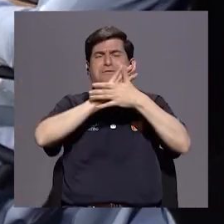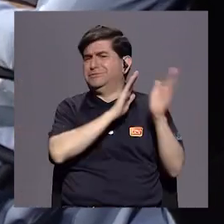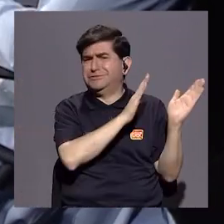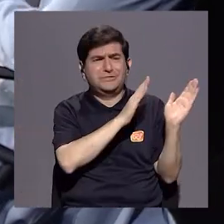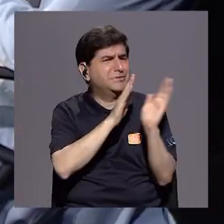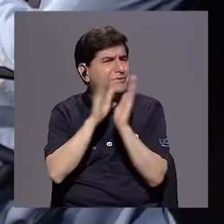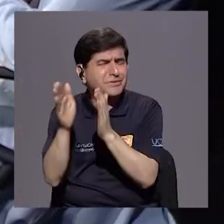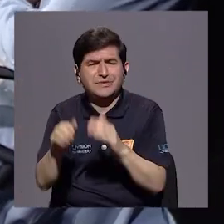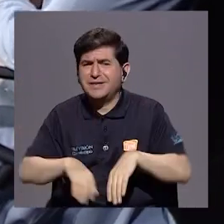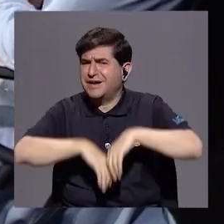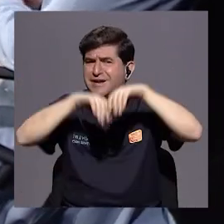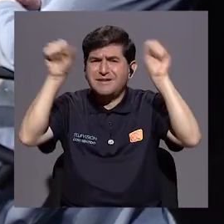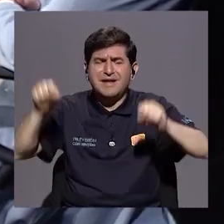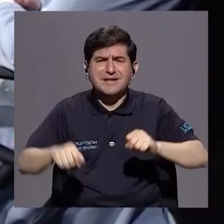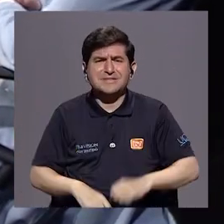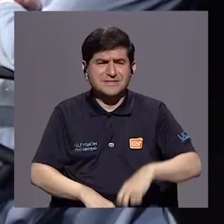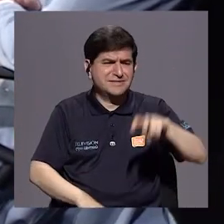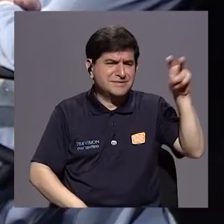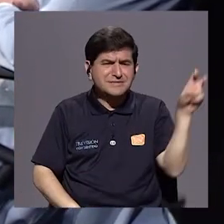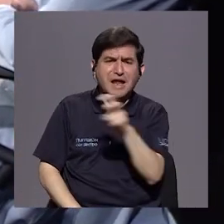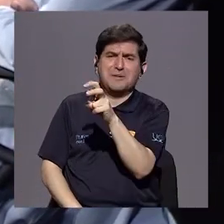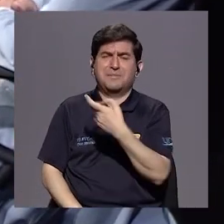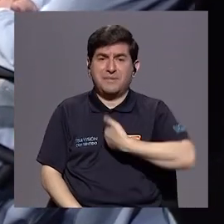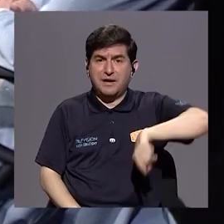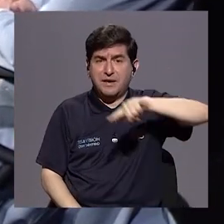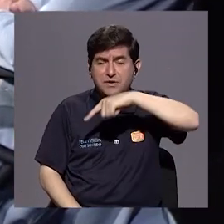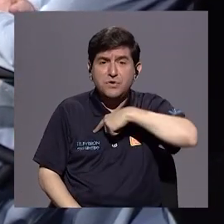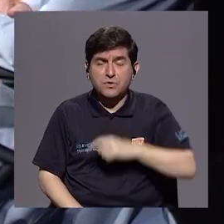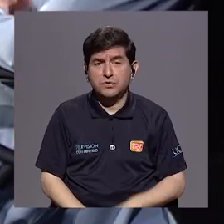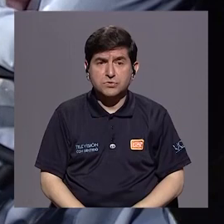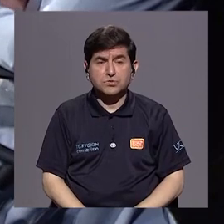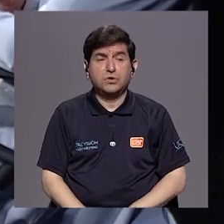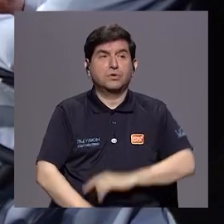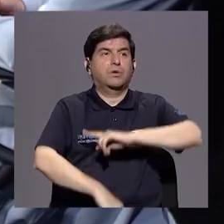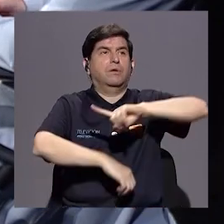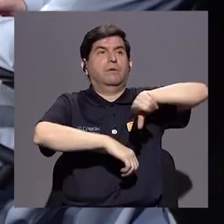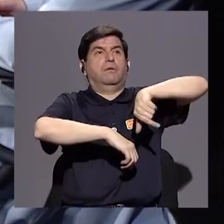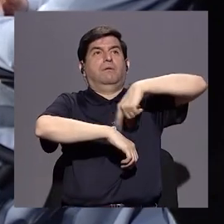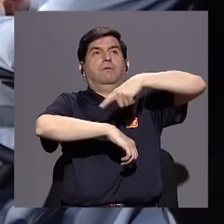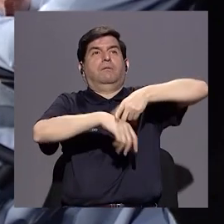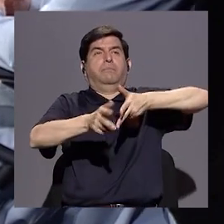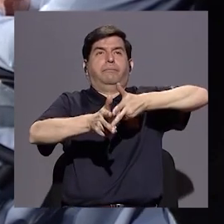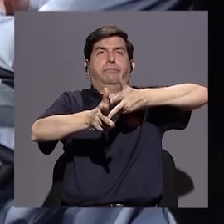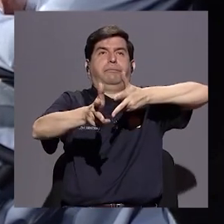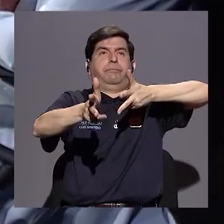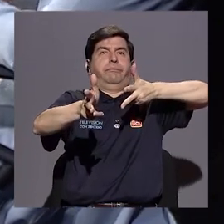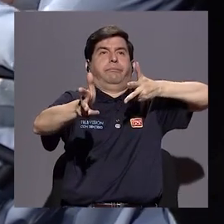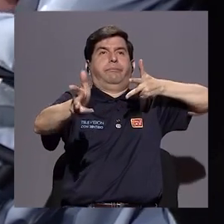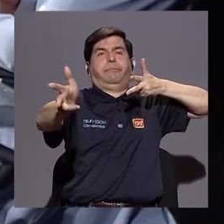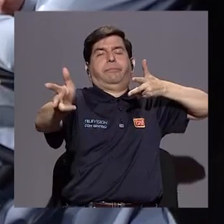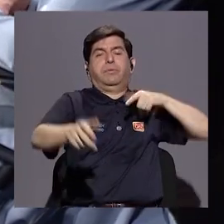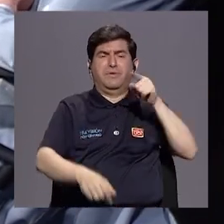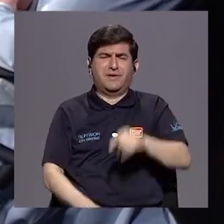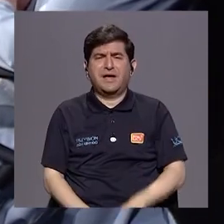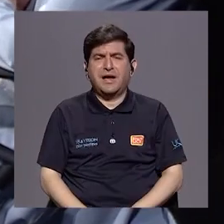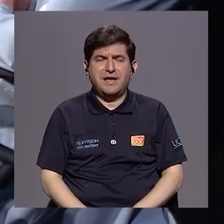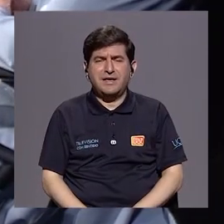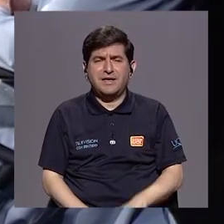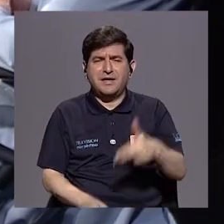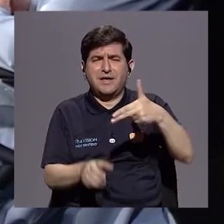desorganización del sistema de transporte nosotros nos gastamos horas en las presas quemando